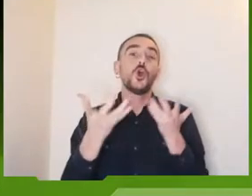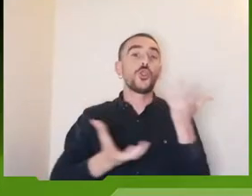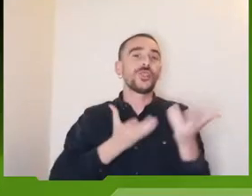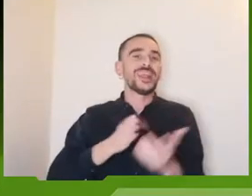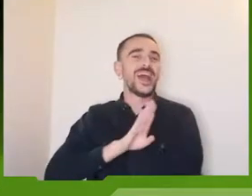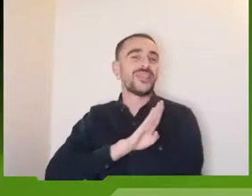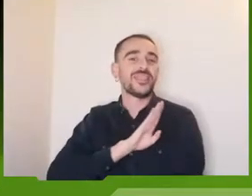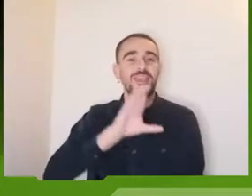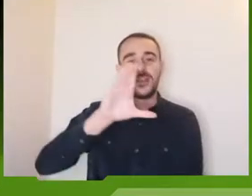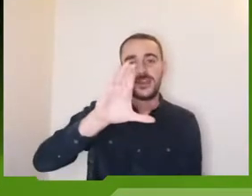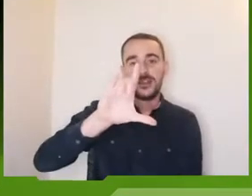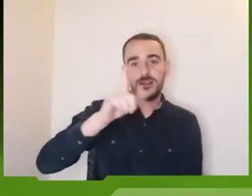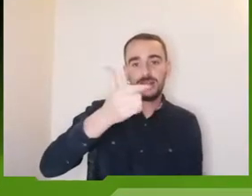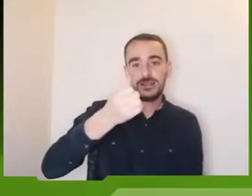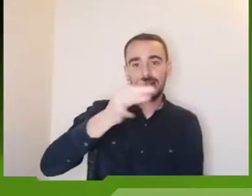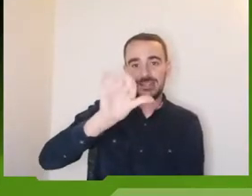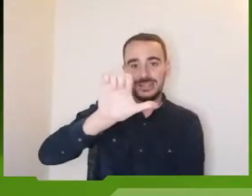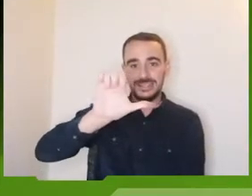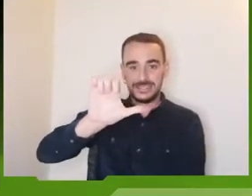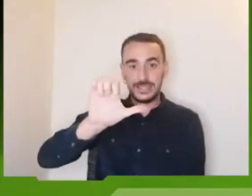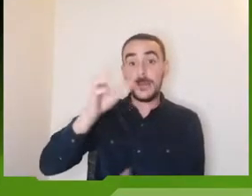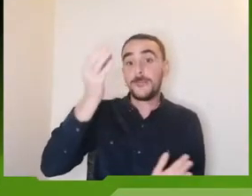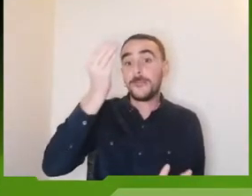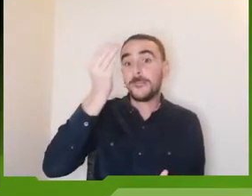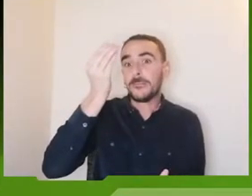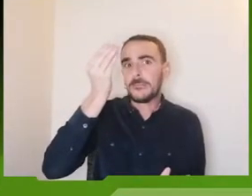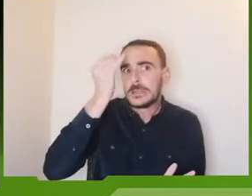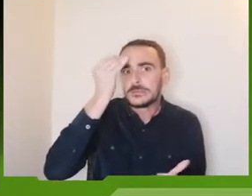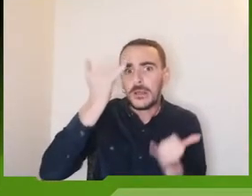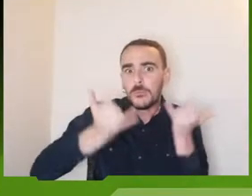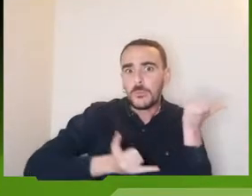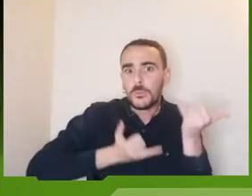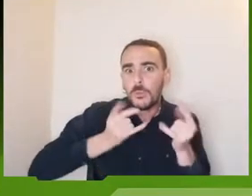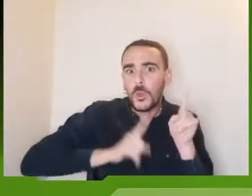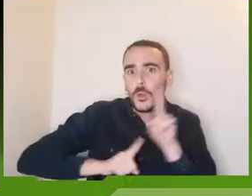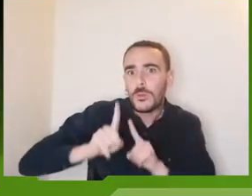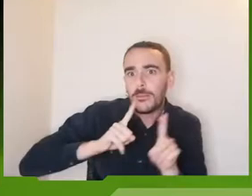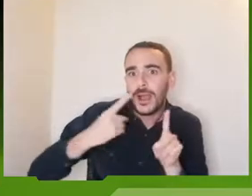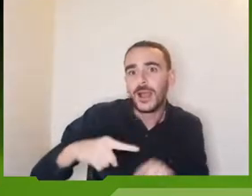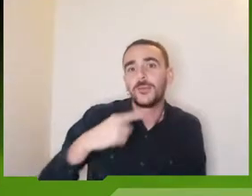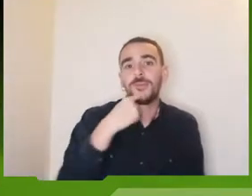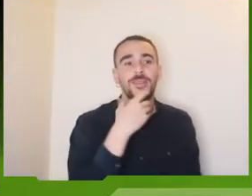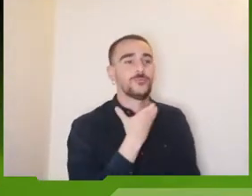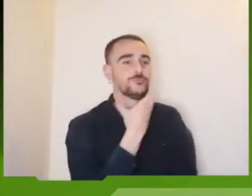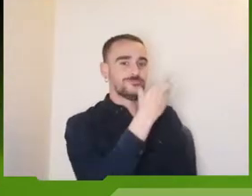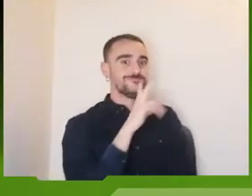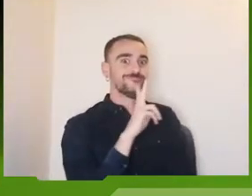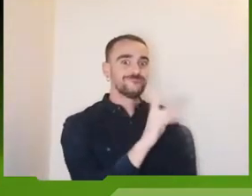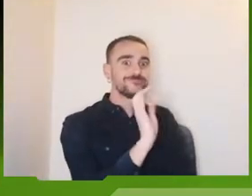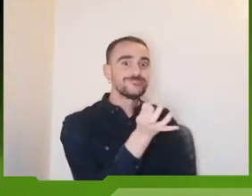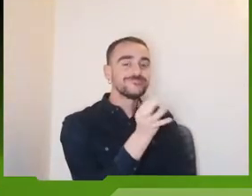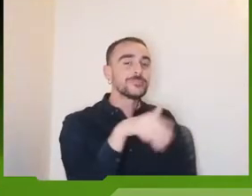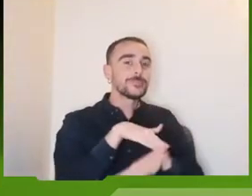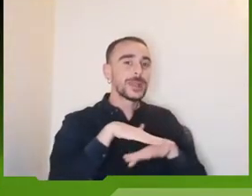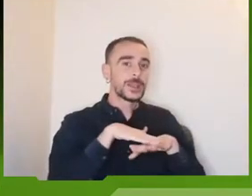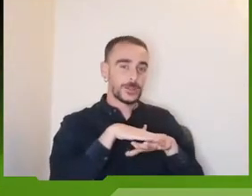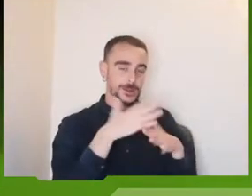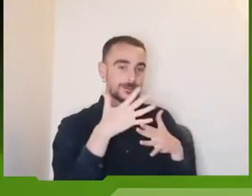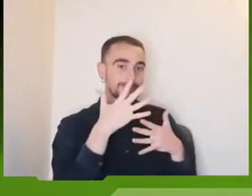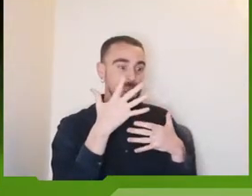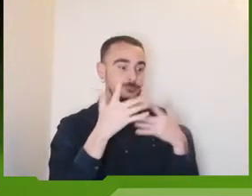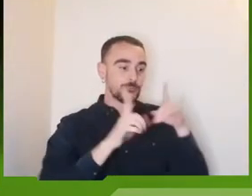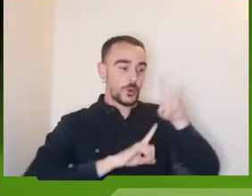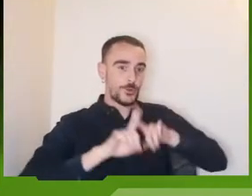Creo que está habiendo algún problema. Sí, sí, le he liado, pero ya está, ya se arregla. No pasa nada,